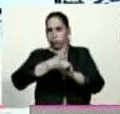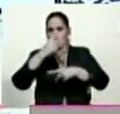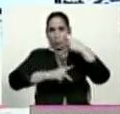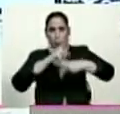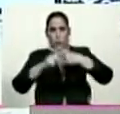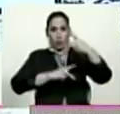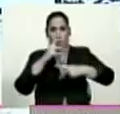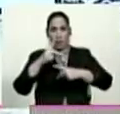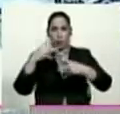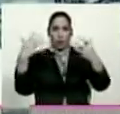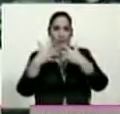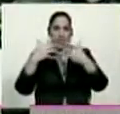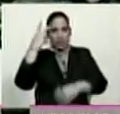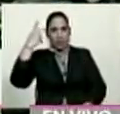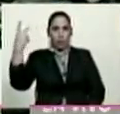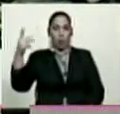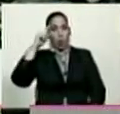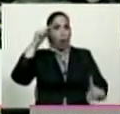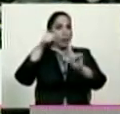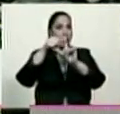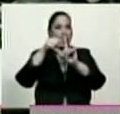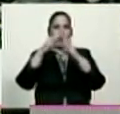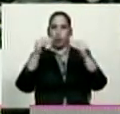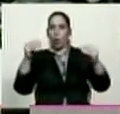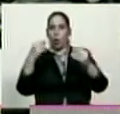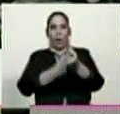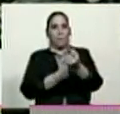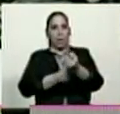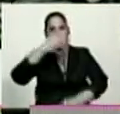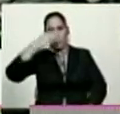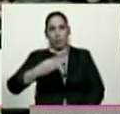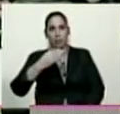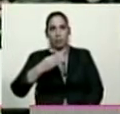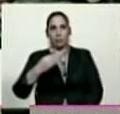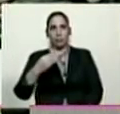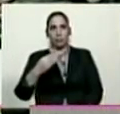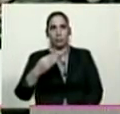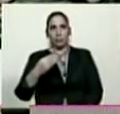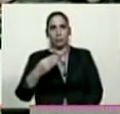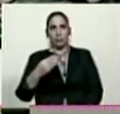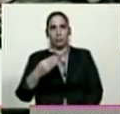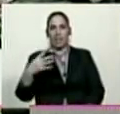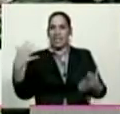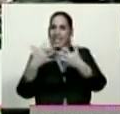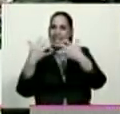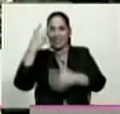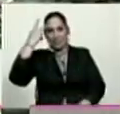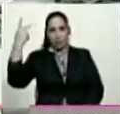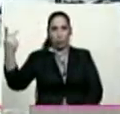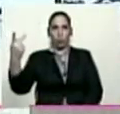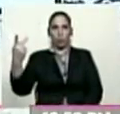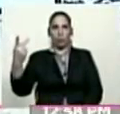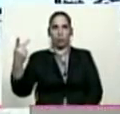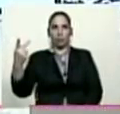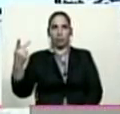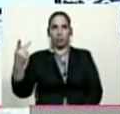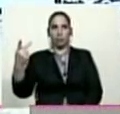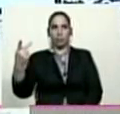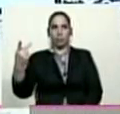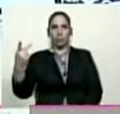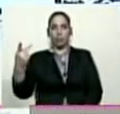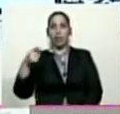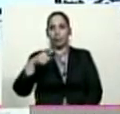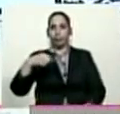de guerra psicológica. El objetivo de todos, hermanos militares, es una guerra psicológica de